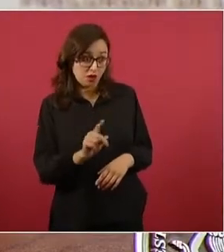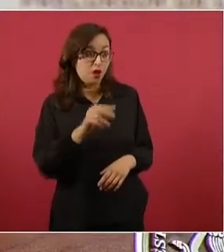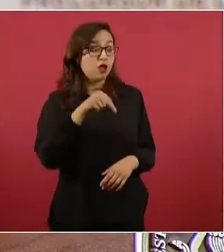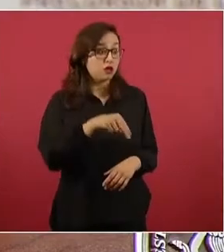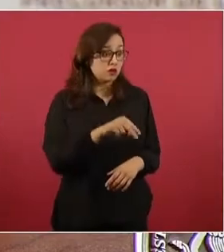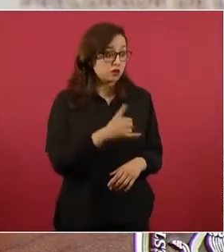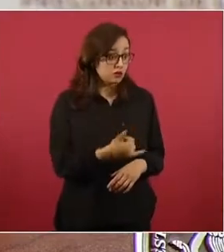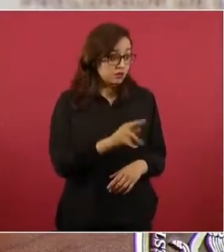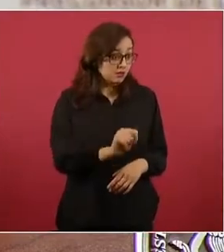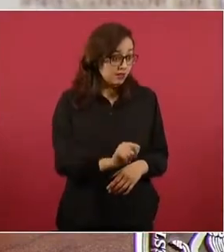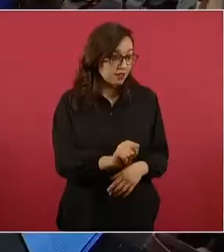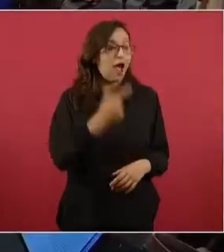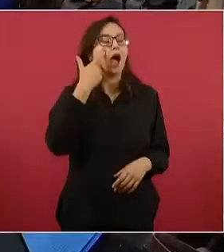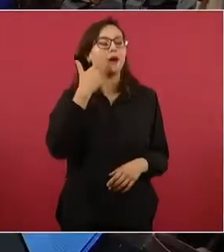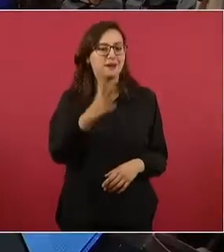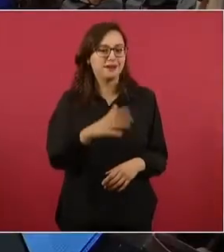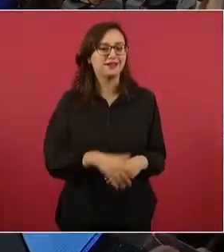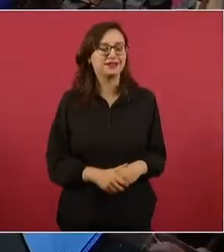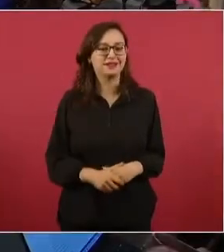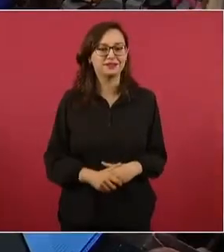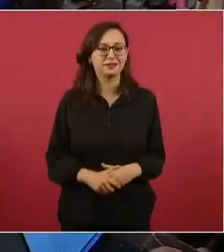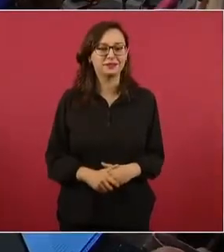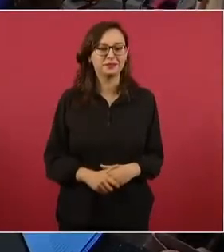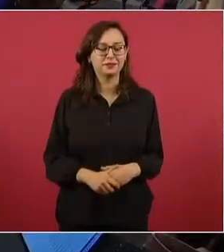A ver, pónganlo.